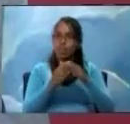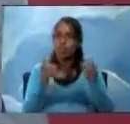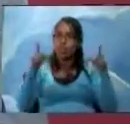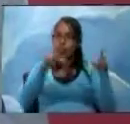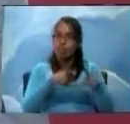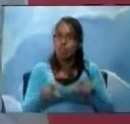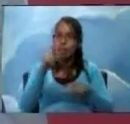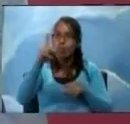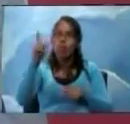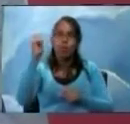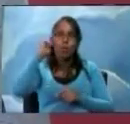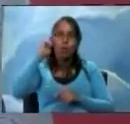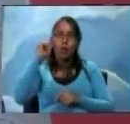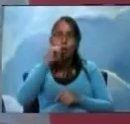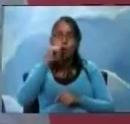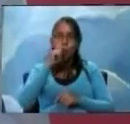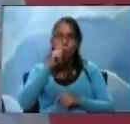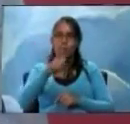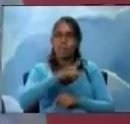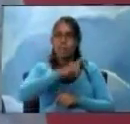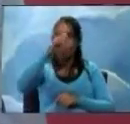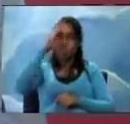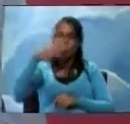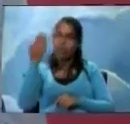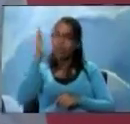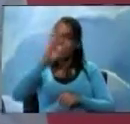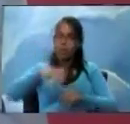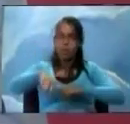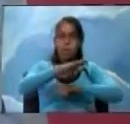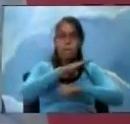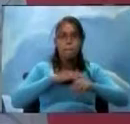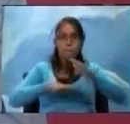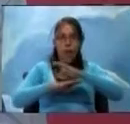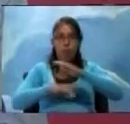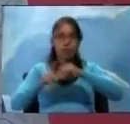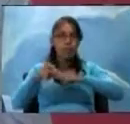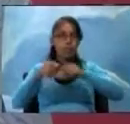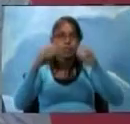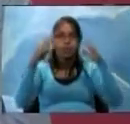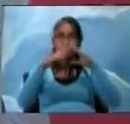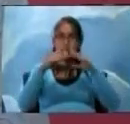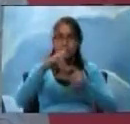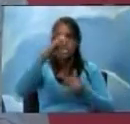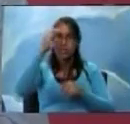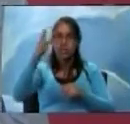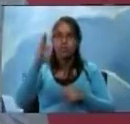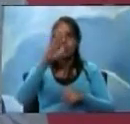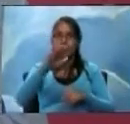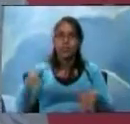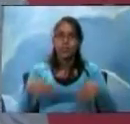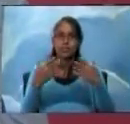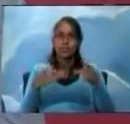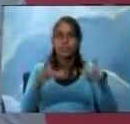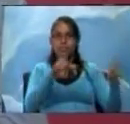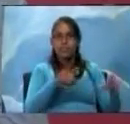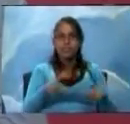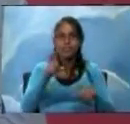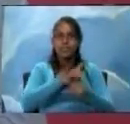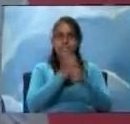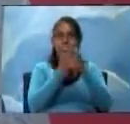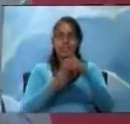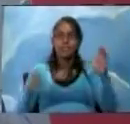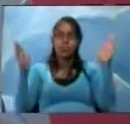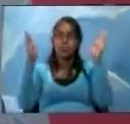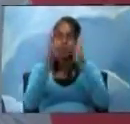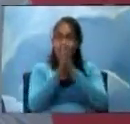un aposento a un hombre de Dios, a un hombre que está bajo la cobertura de Dios, le estás dando lugar al